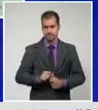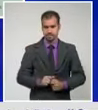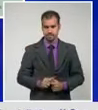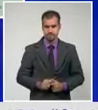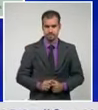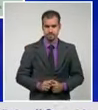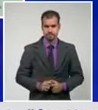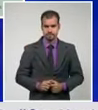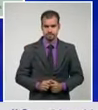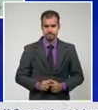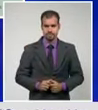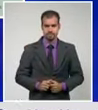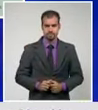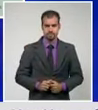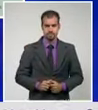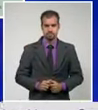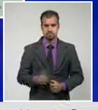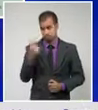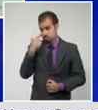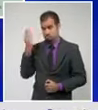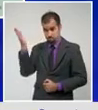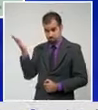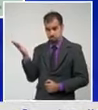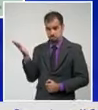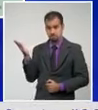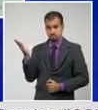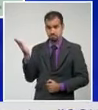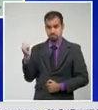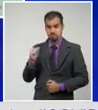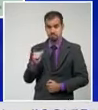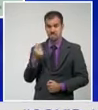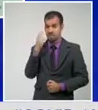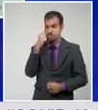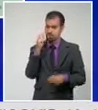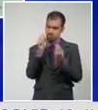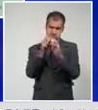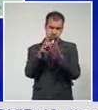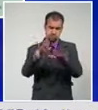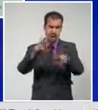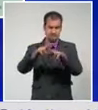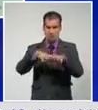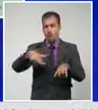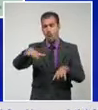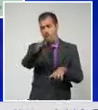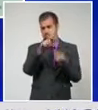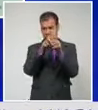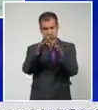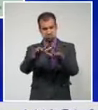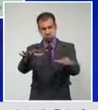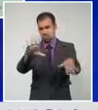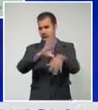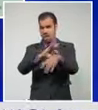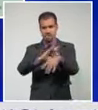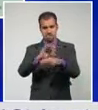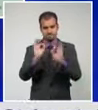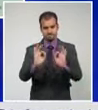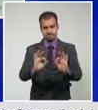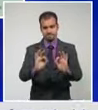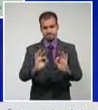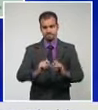uno. Como pueden apreciar, dispersión en toda la provincia y con cifras